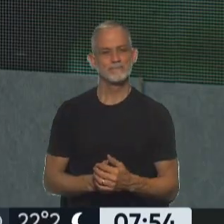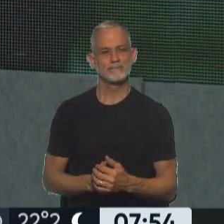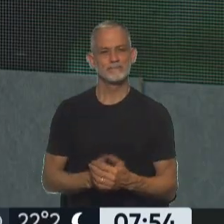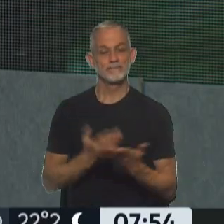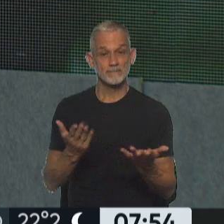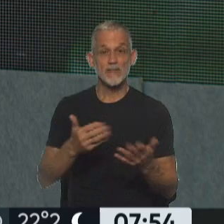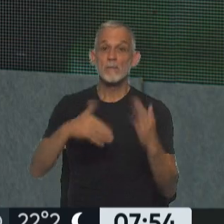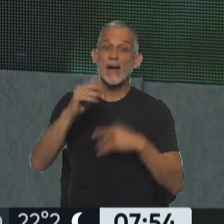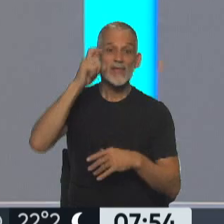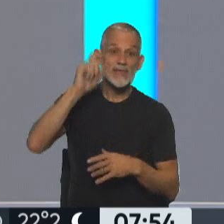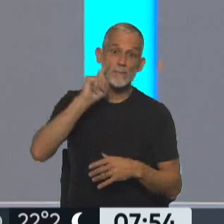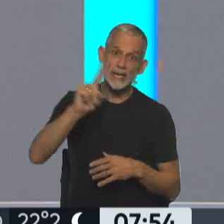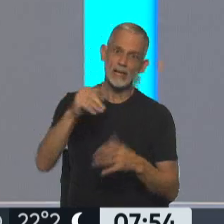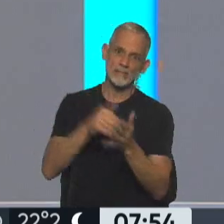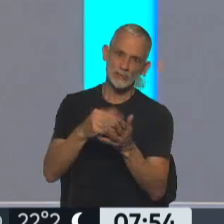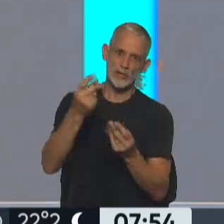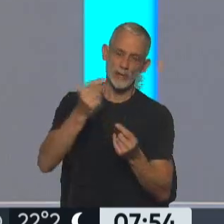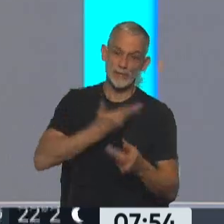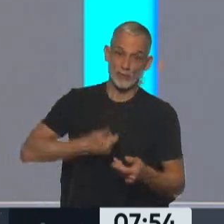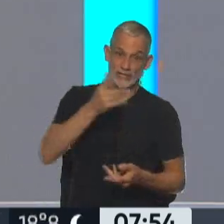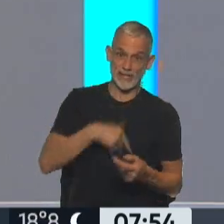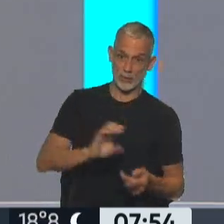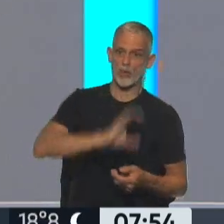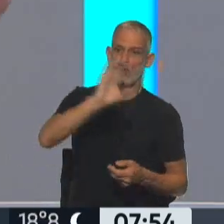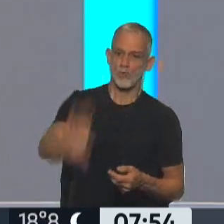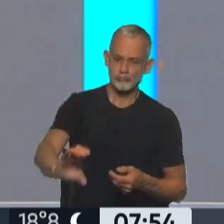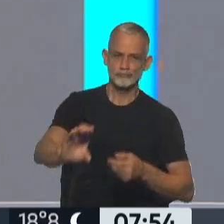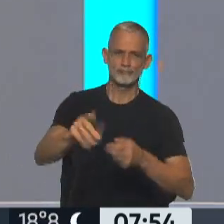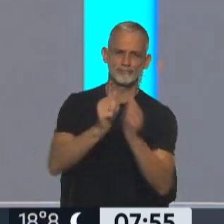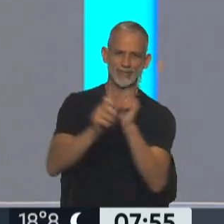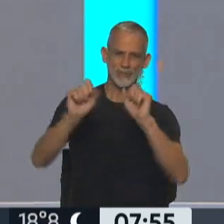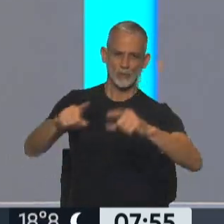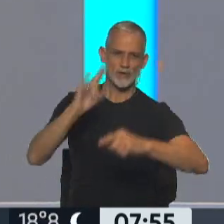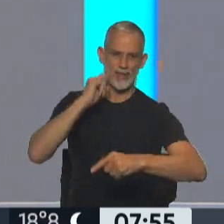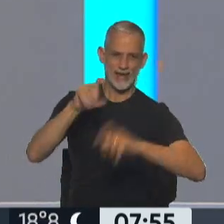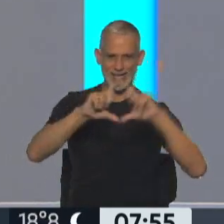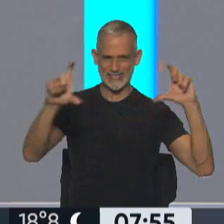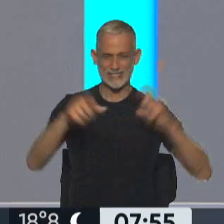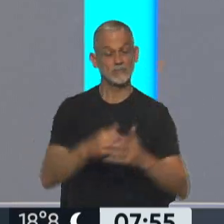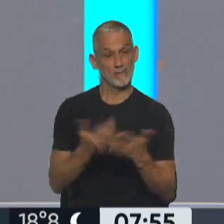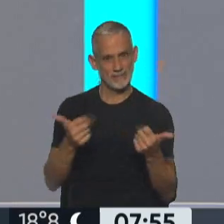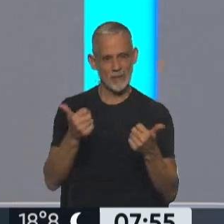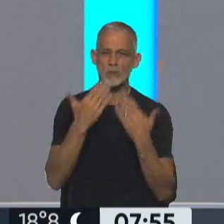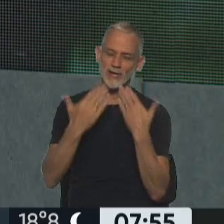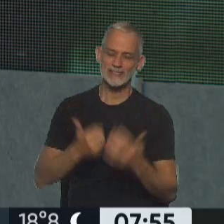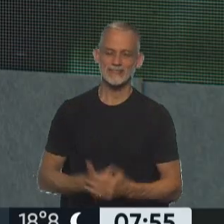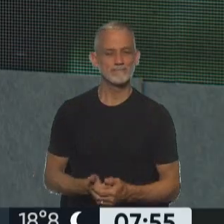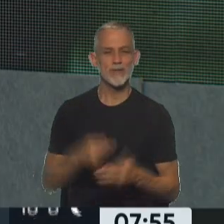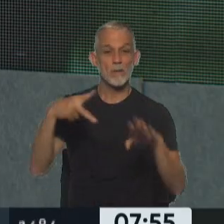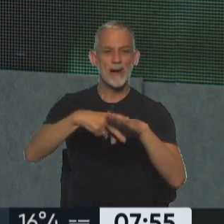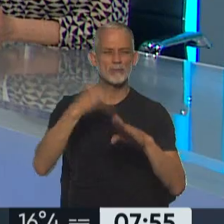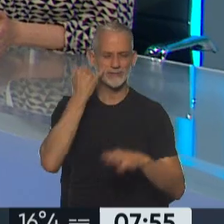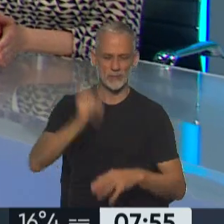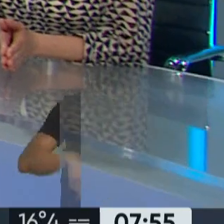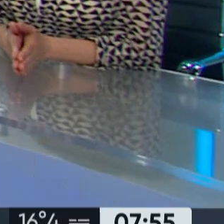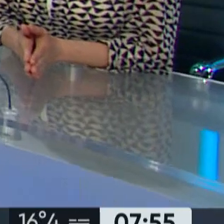son más de diez mil millones de pesos que el estado de esta manera invierte en la industria Eso era lo que veíamos en la placa Bienvenido sea gracias pato pausa ya